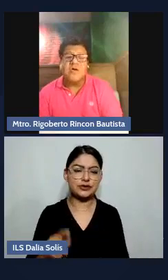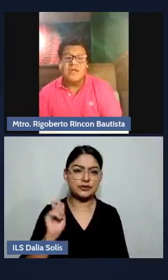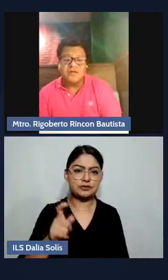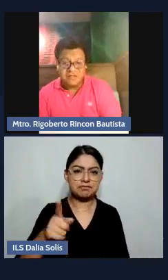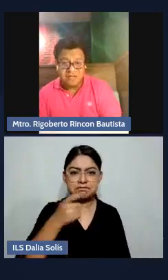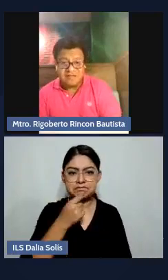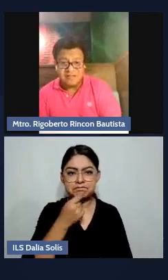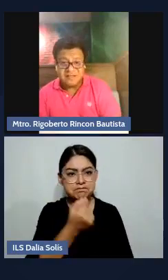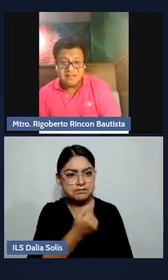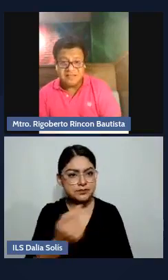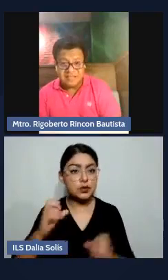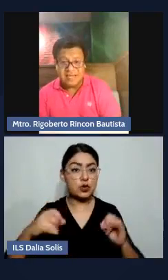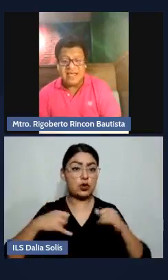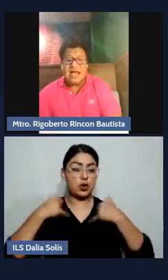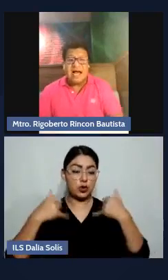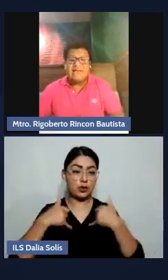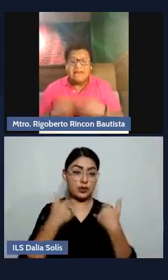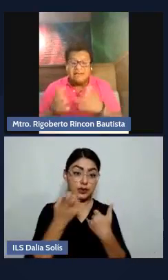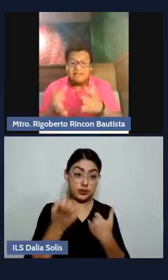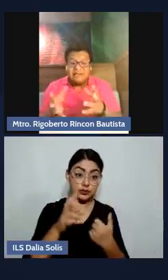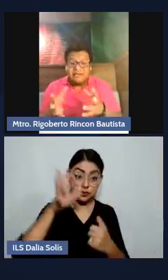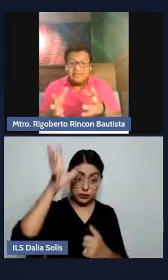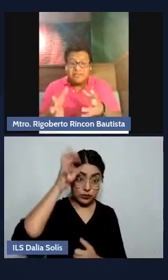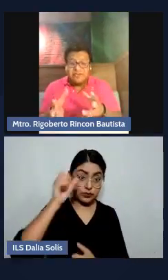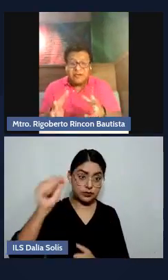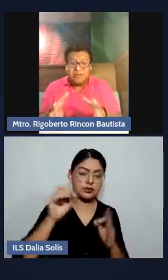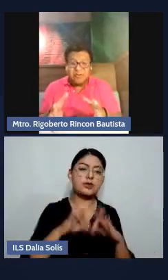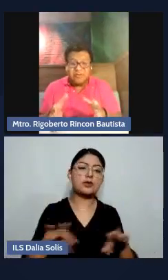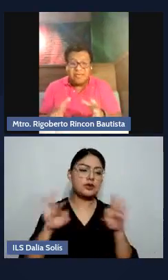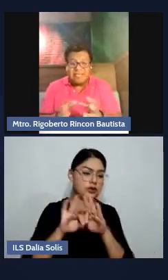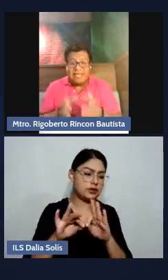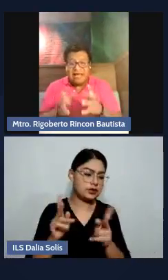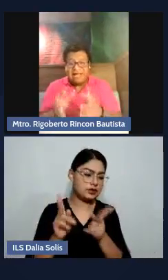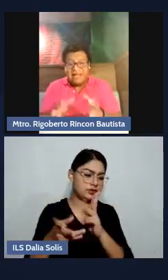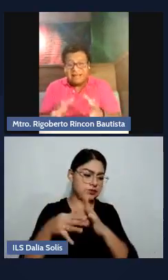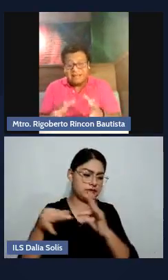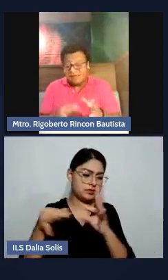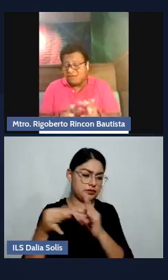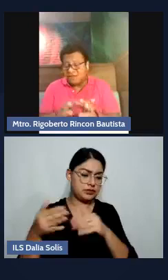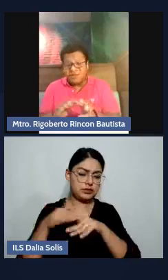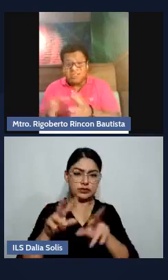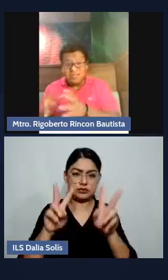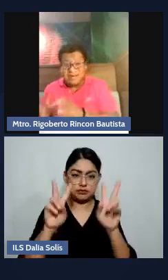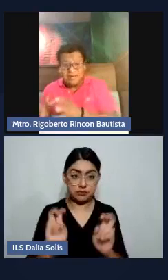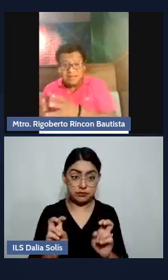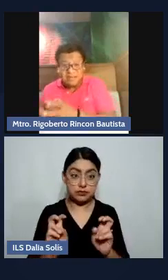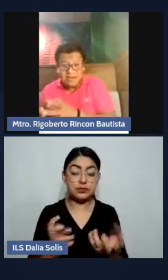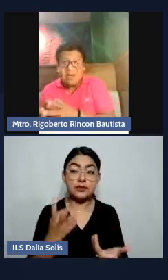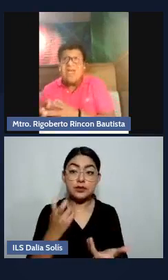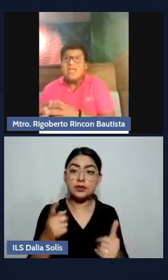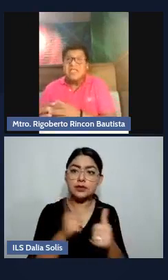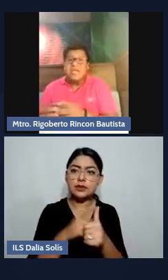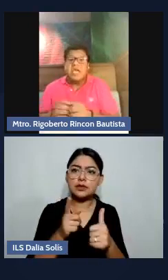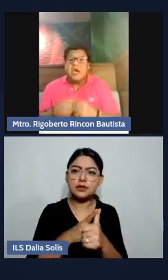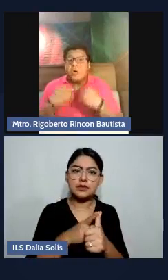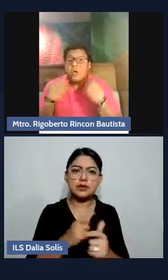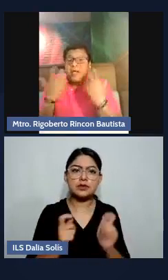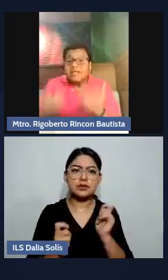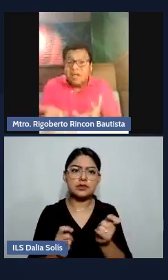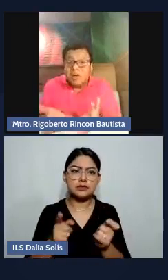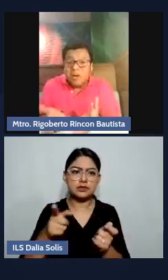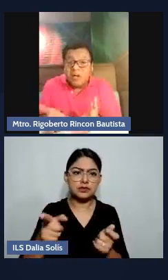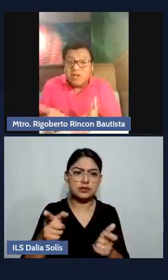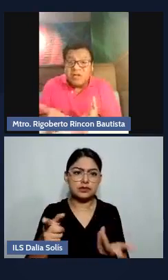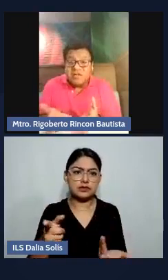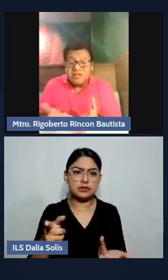niños. ¿Ya? Hablar de este concepto es algo importante. Hablar de este concepto es hablar primero de cuáles son